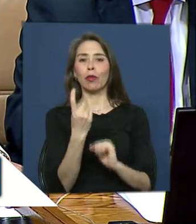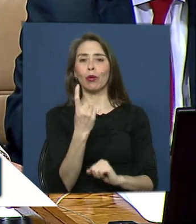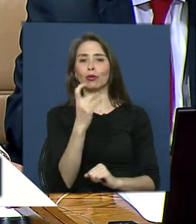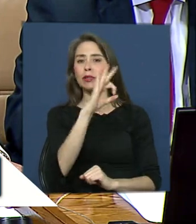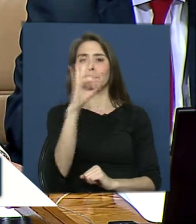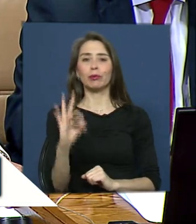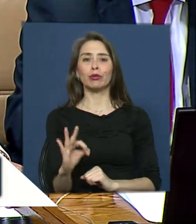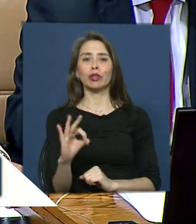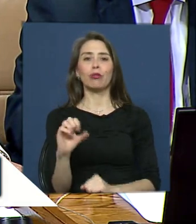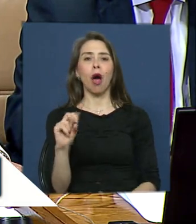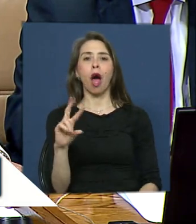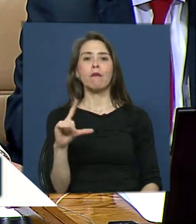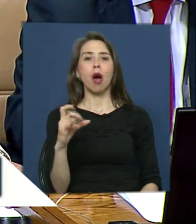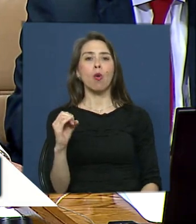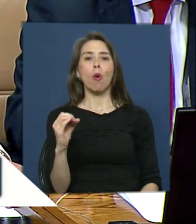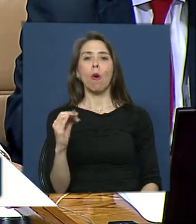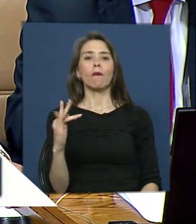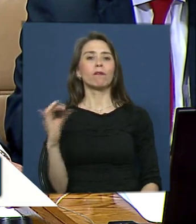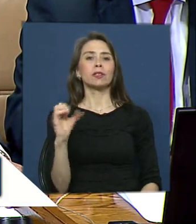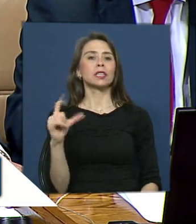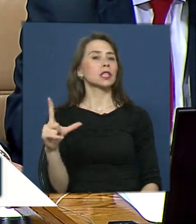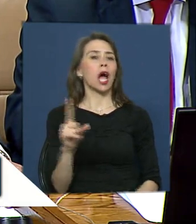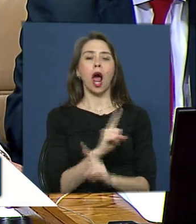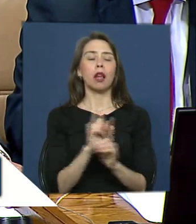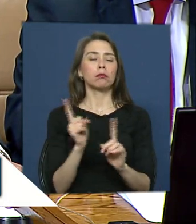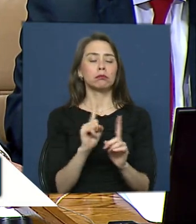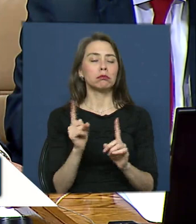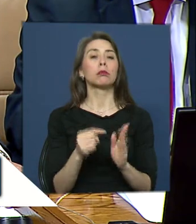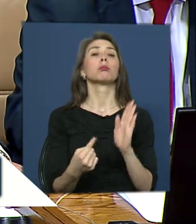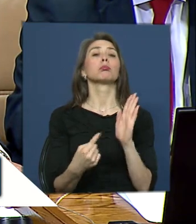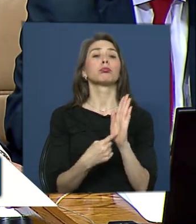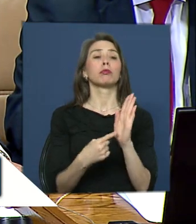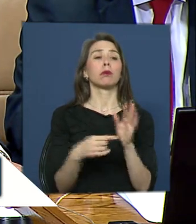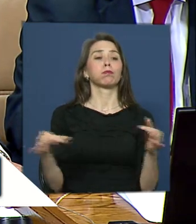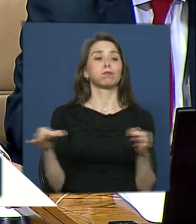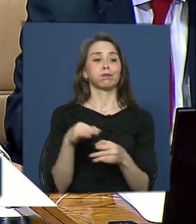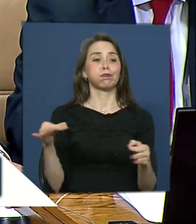Porque, como se explican los fundamentos,